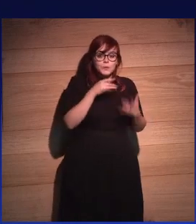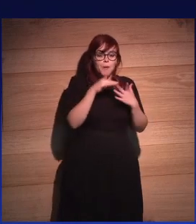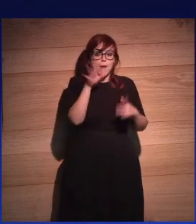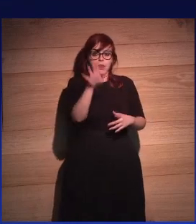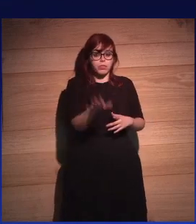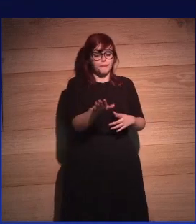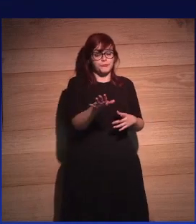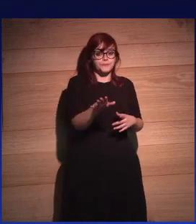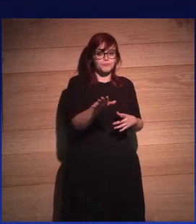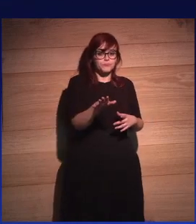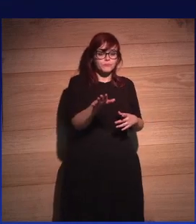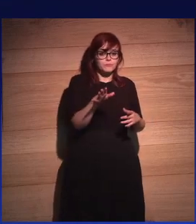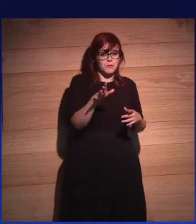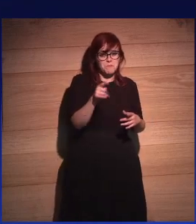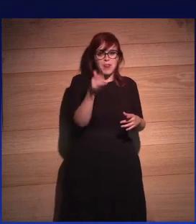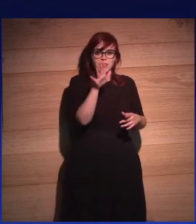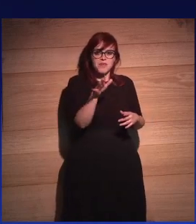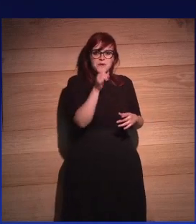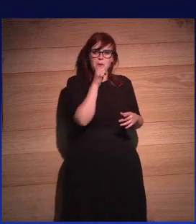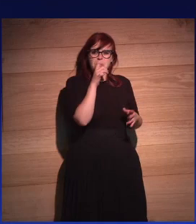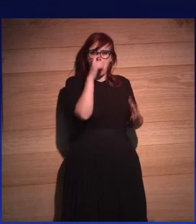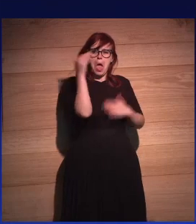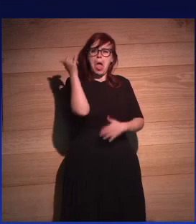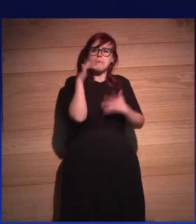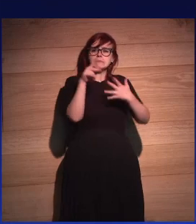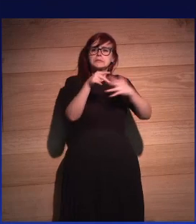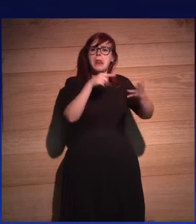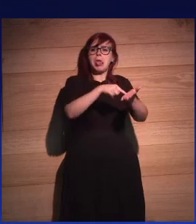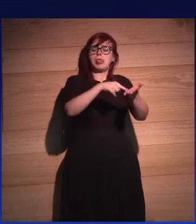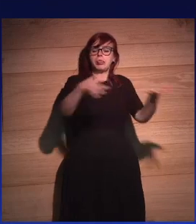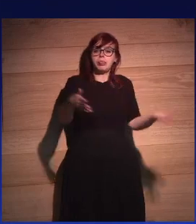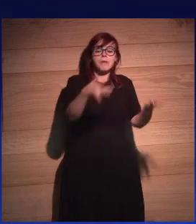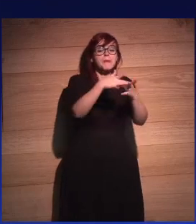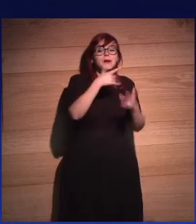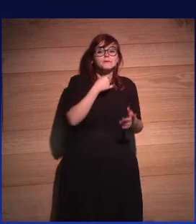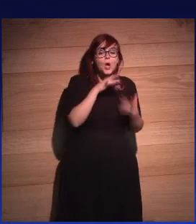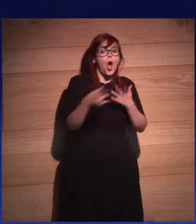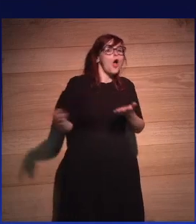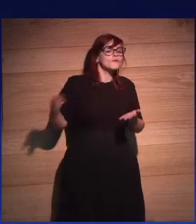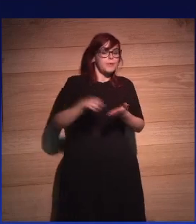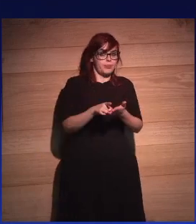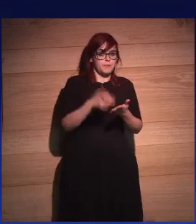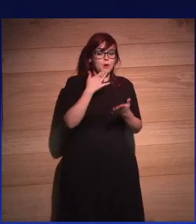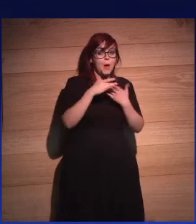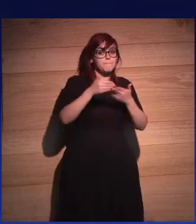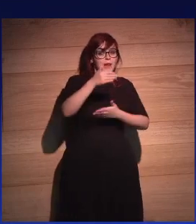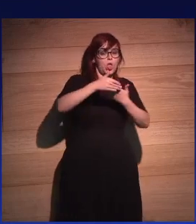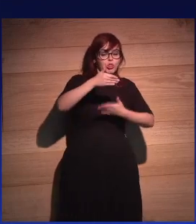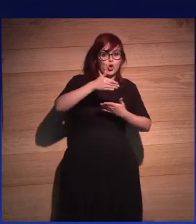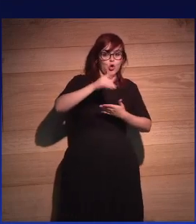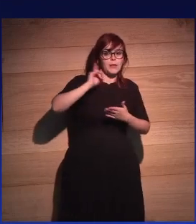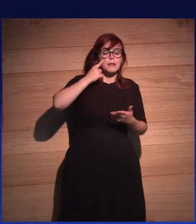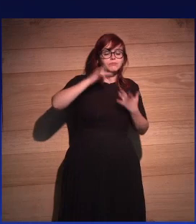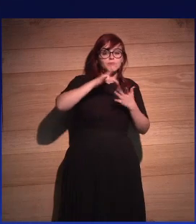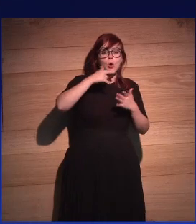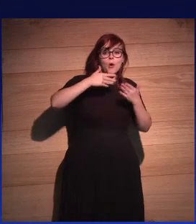muy manido y ya es hasta viejuno, pero no. Y os digo por qué. Me gustaría no volver a enterarme por la prensa de